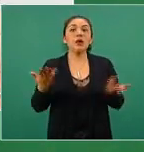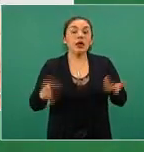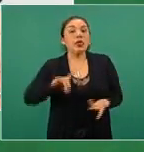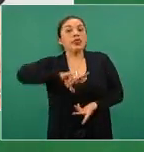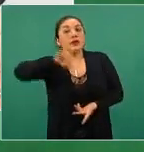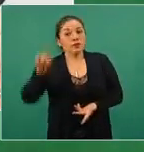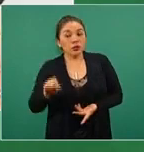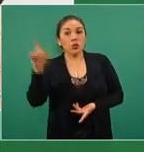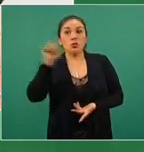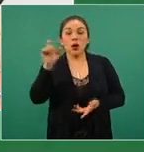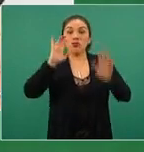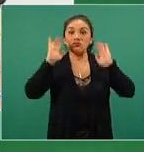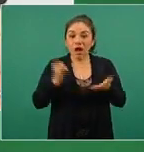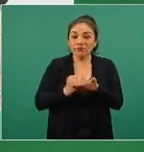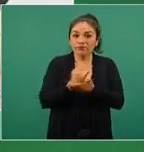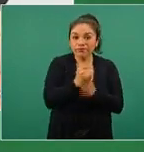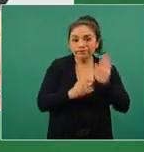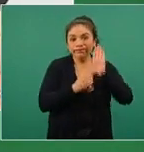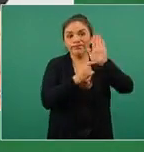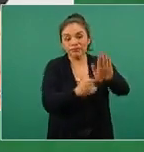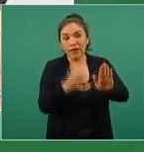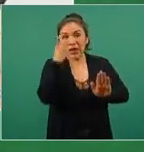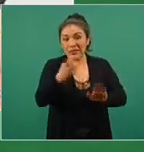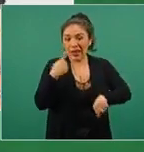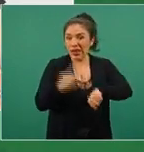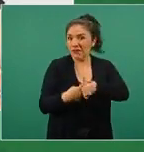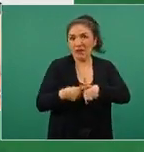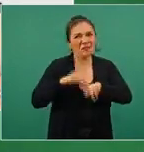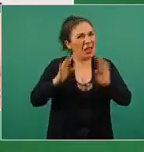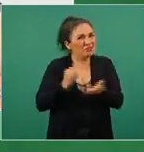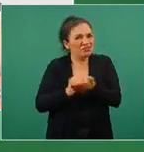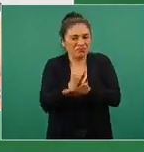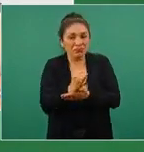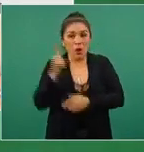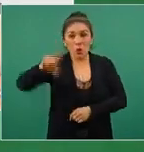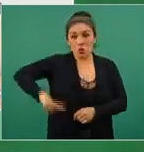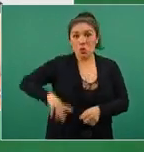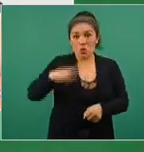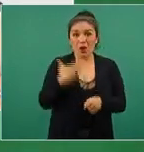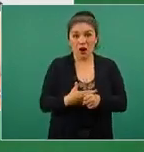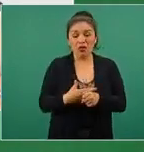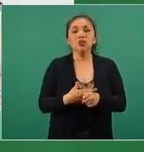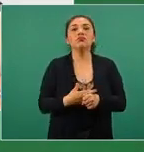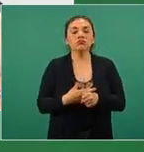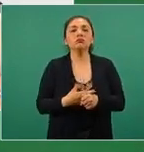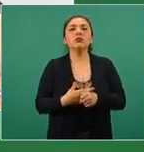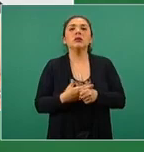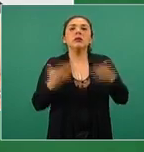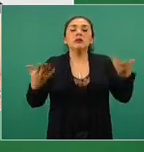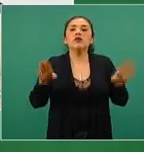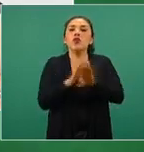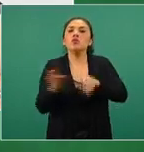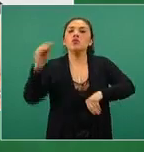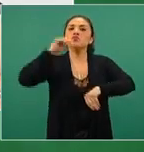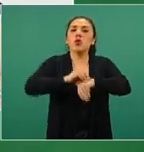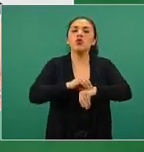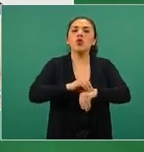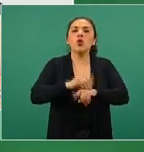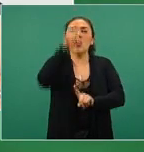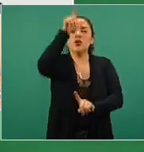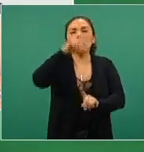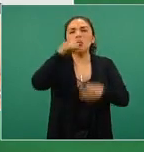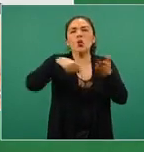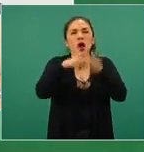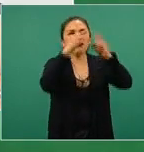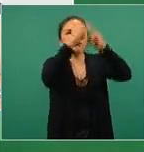Posteriormente, cuando se da a conocer ya esta pandemia, el gobernador del Estado instruye para que se instalen filtros sanitarios en